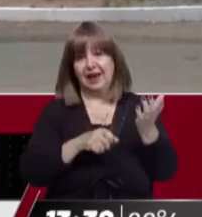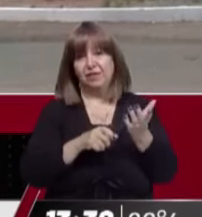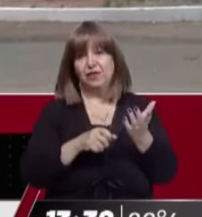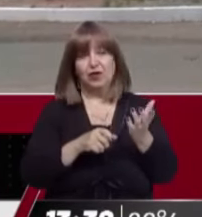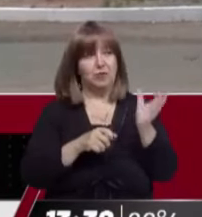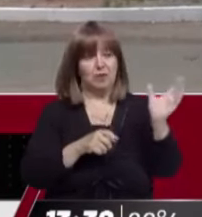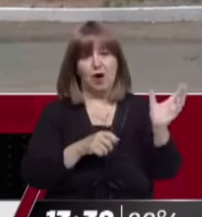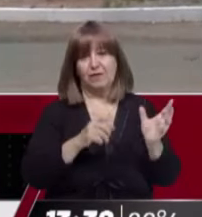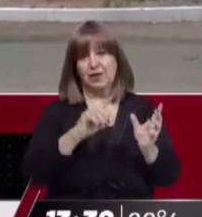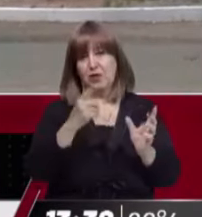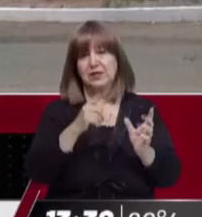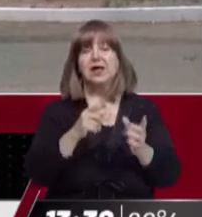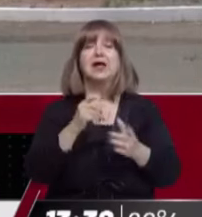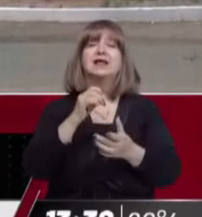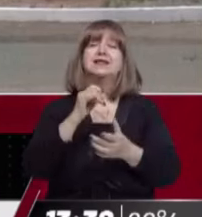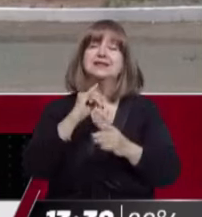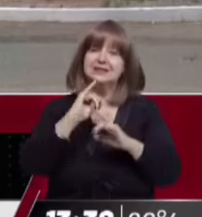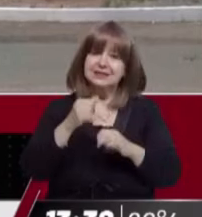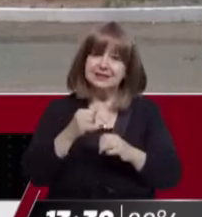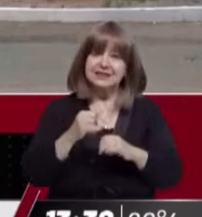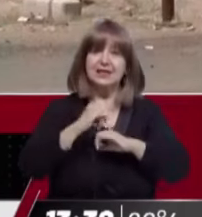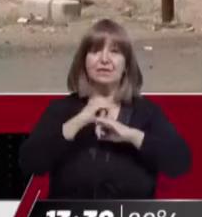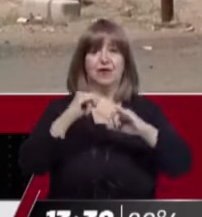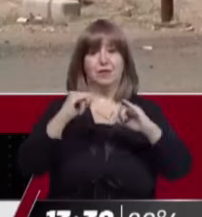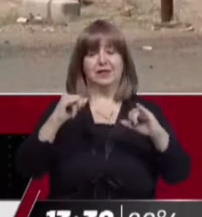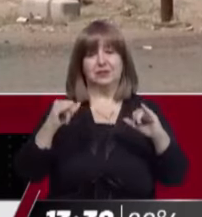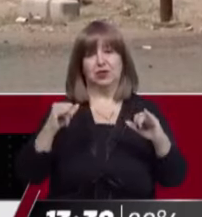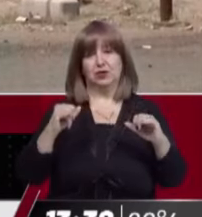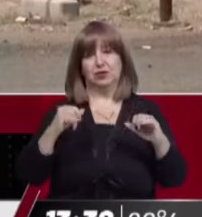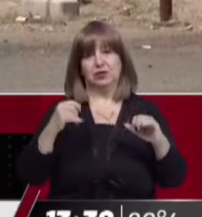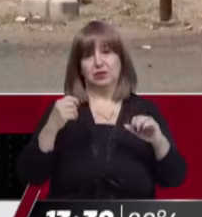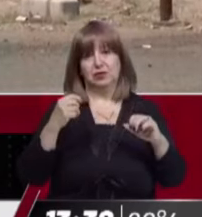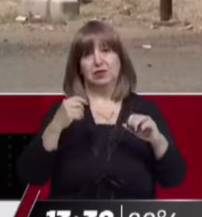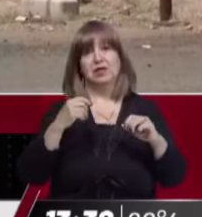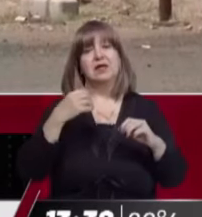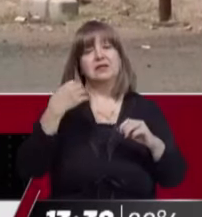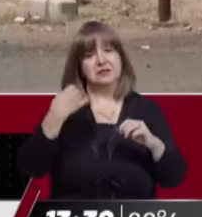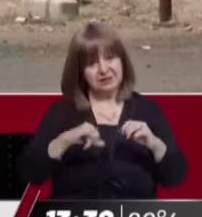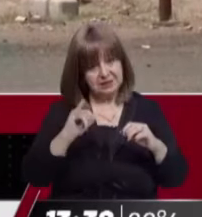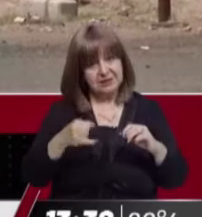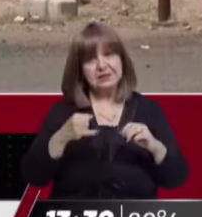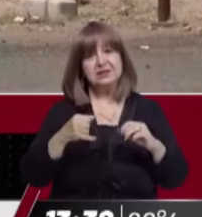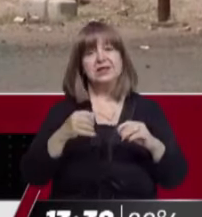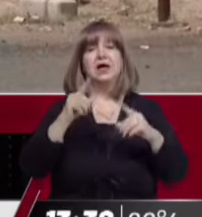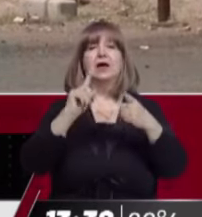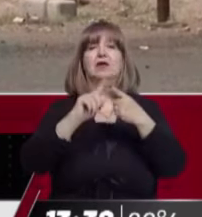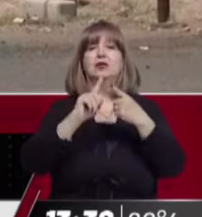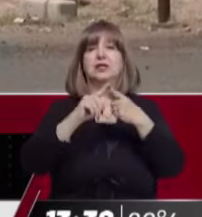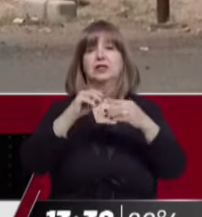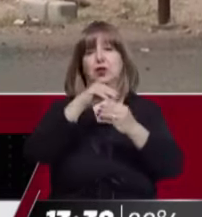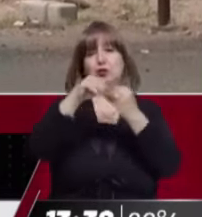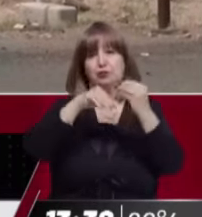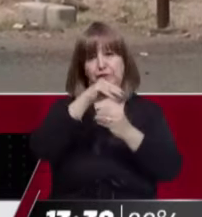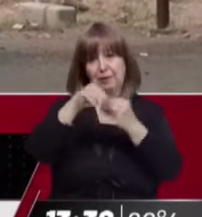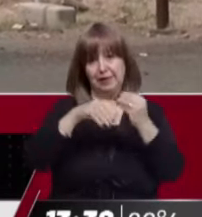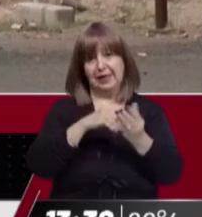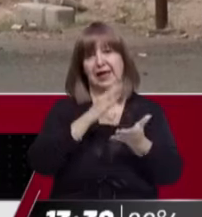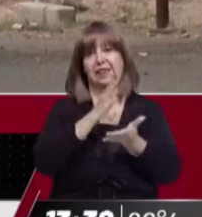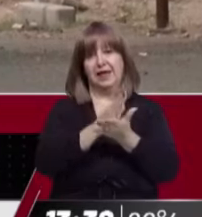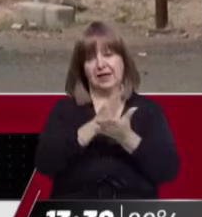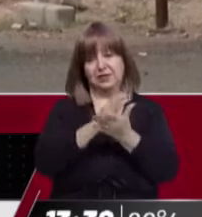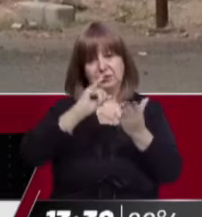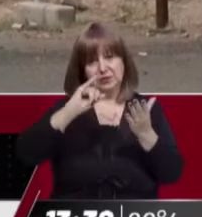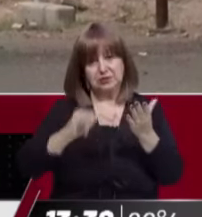informado existe un derecho a tener comunicación con los parientes con los con los familiares con sus afectos existe un derecho a